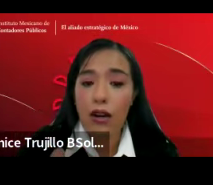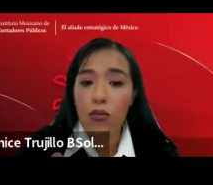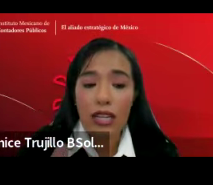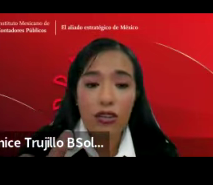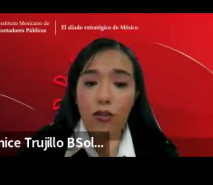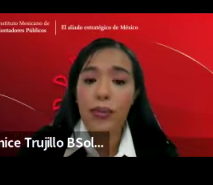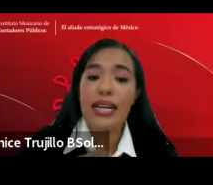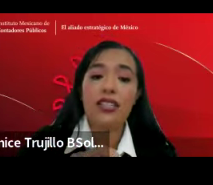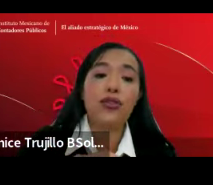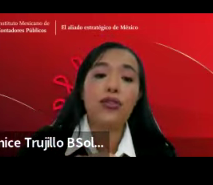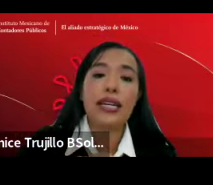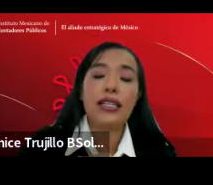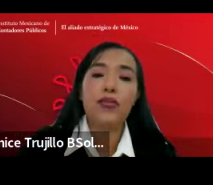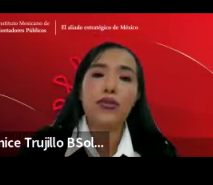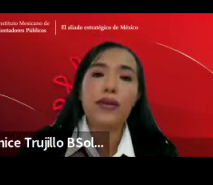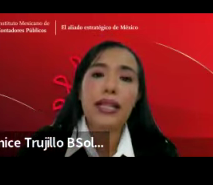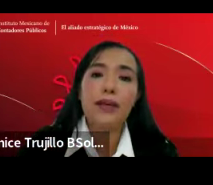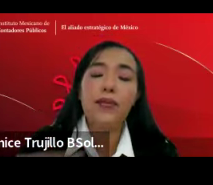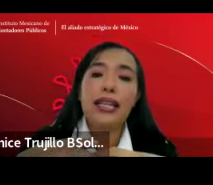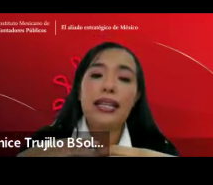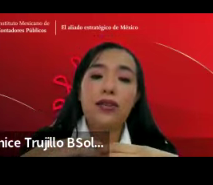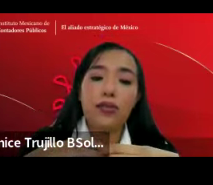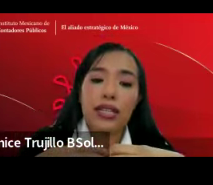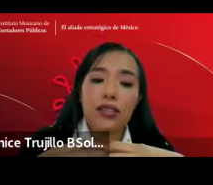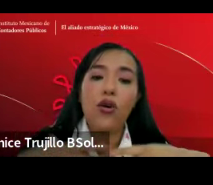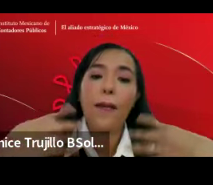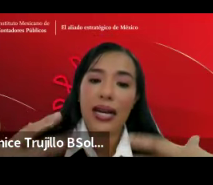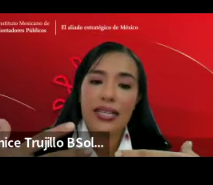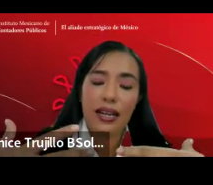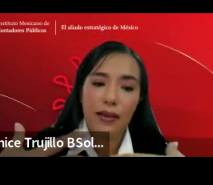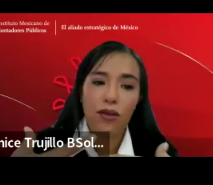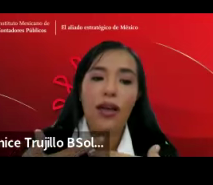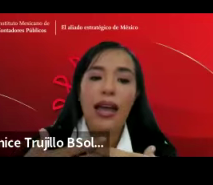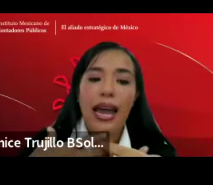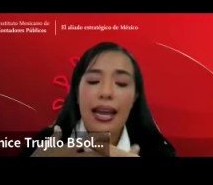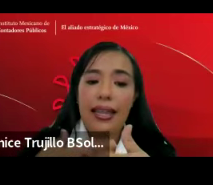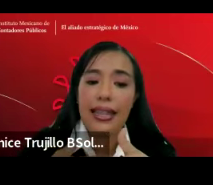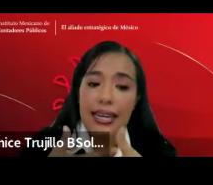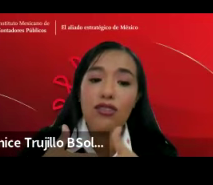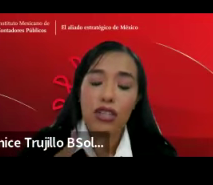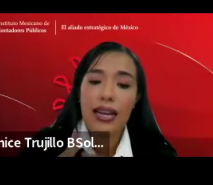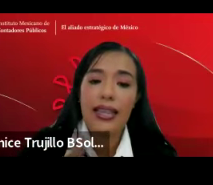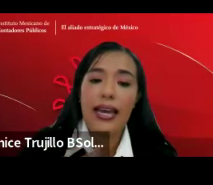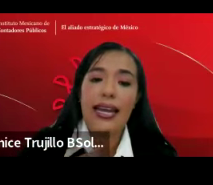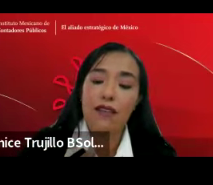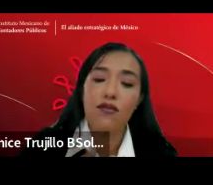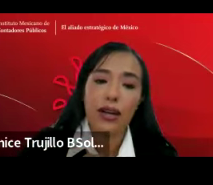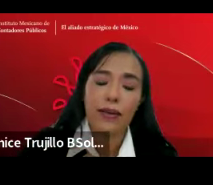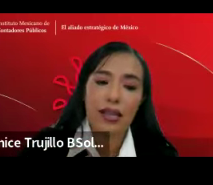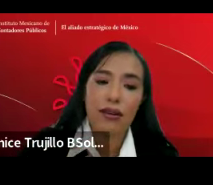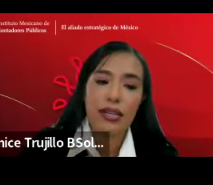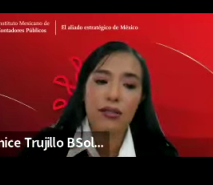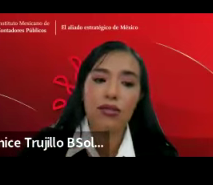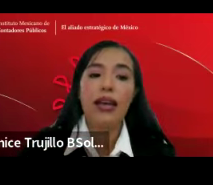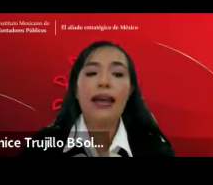hago acumulación de operaciones, pues obviamente voy a tener un riesgo más elevado. De eso se trata el